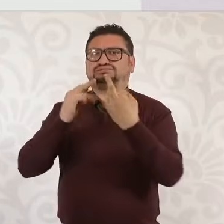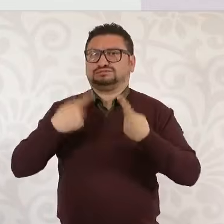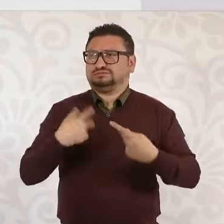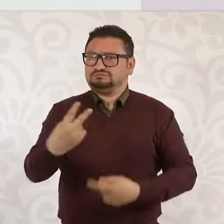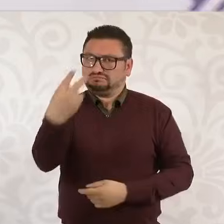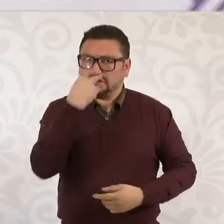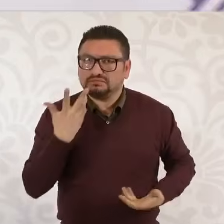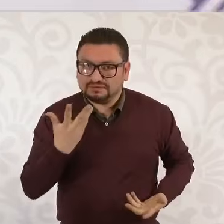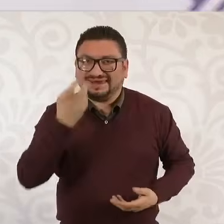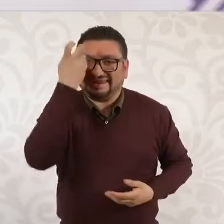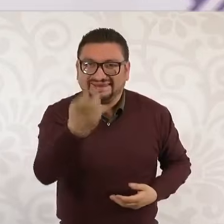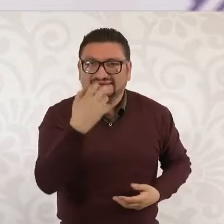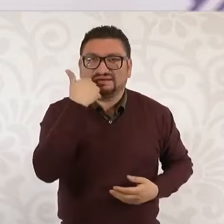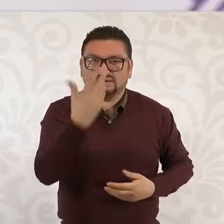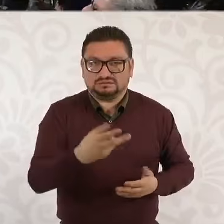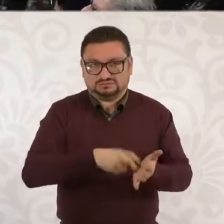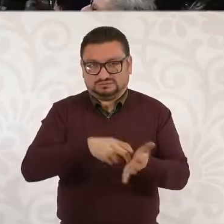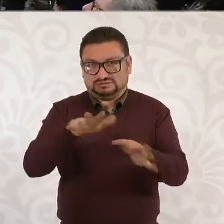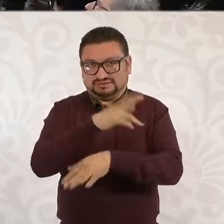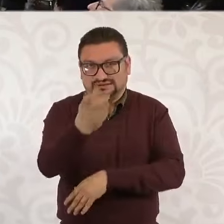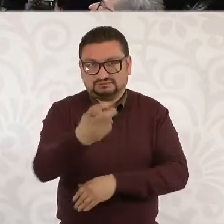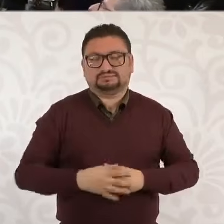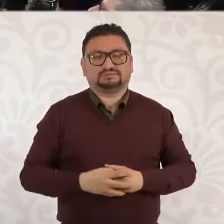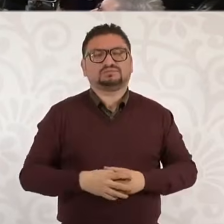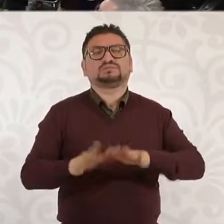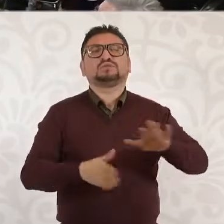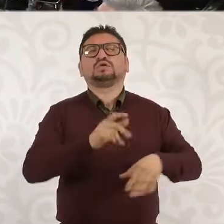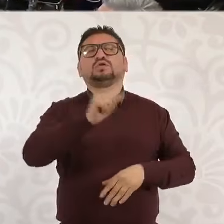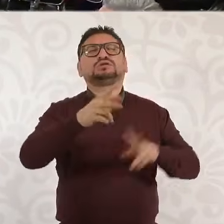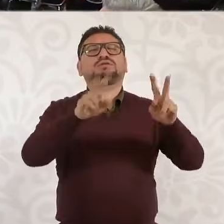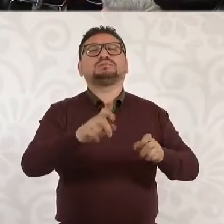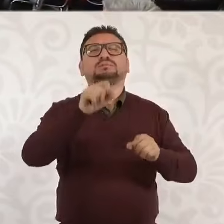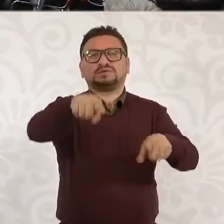Eso es lo que se está privilegiando. Otra cosa, Presidenta, respecto al tema electoral,